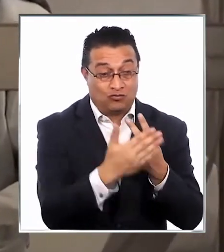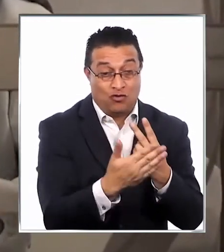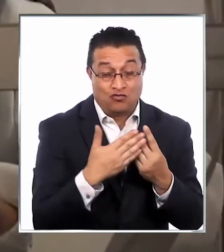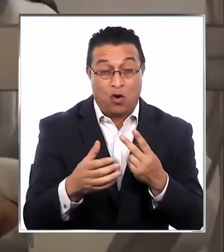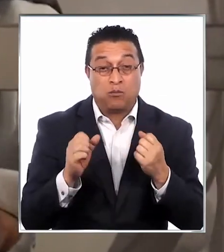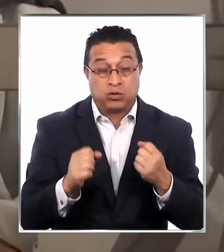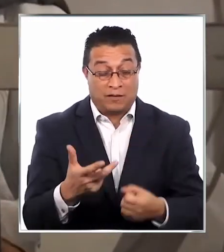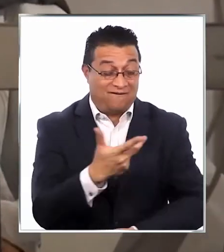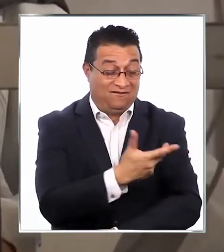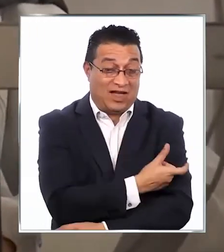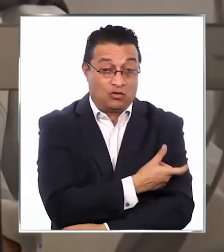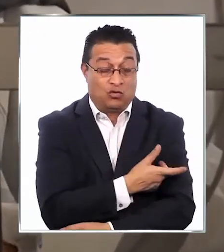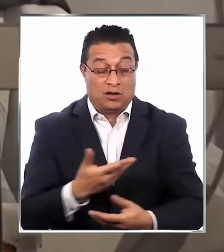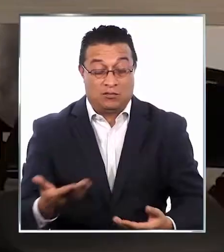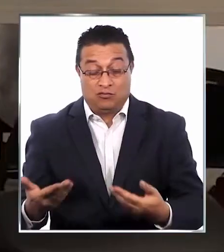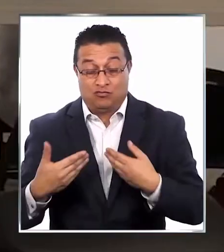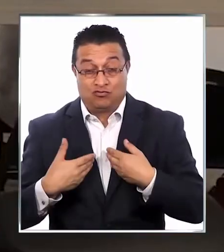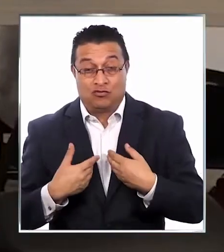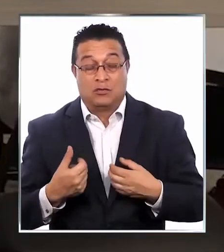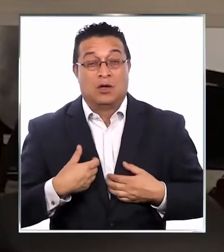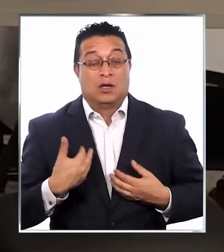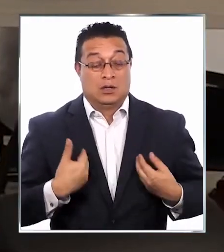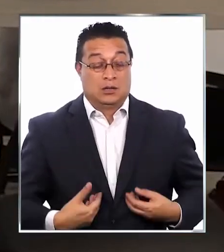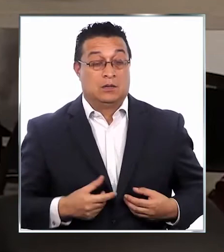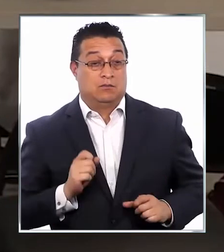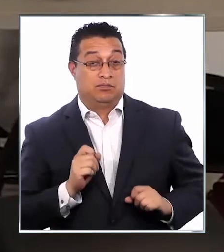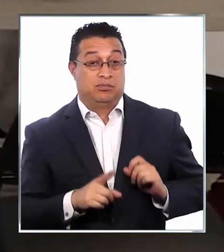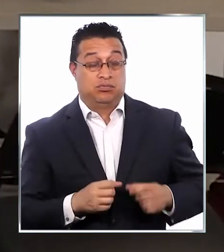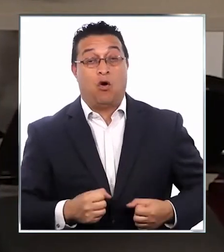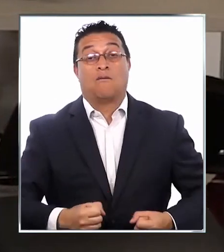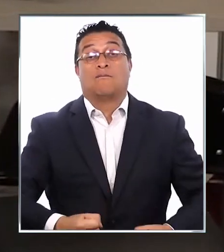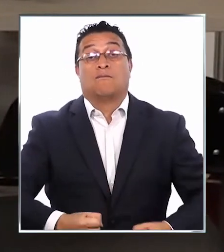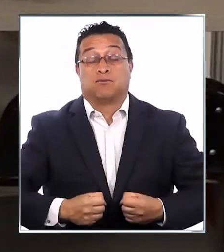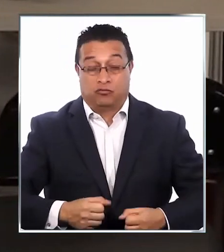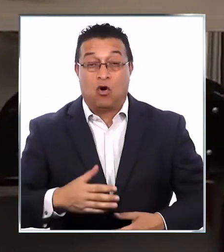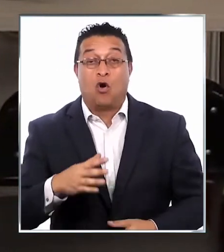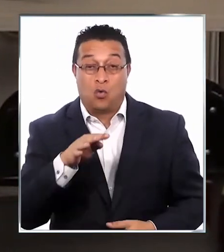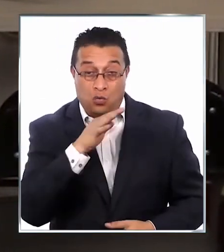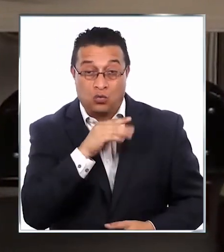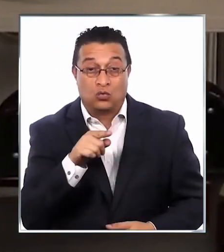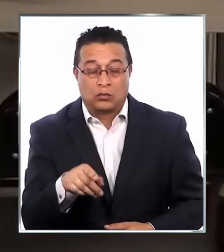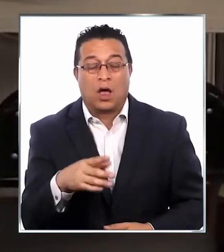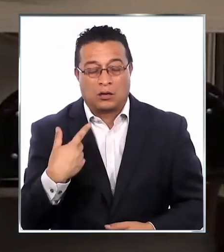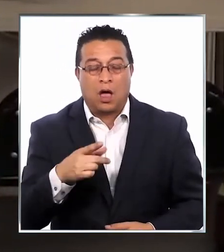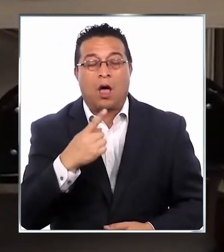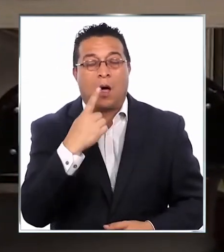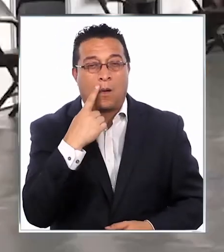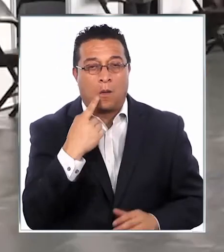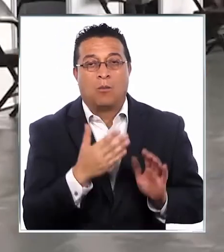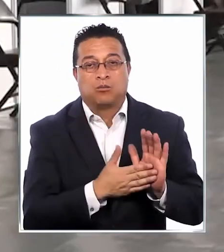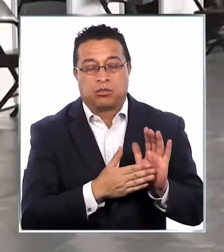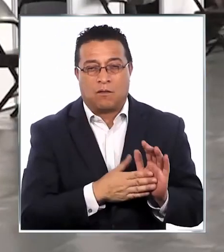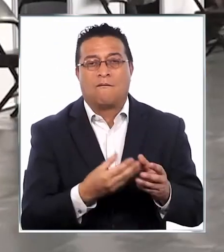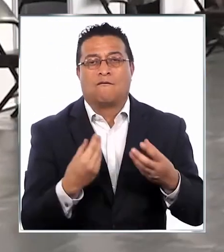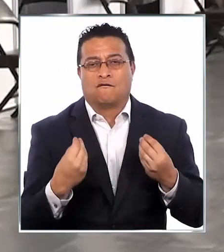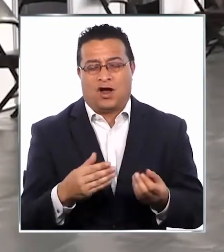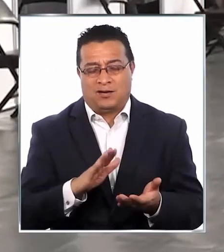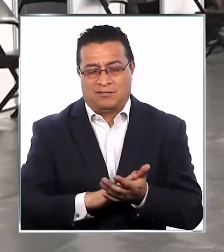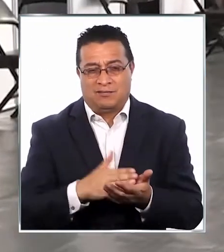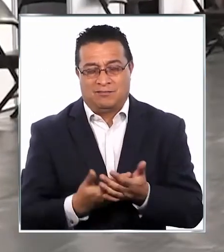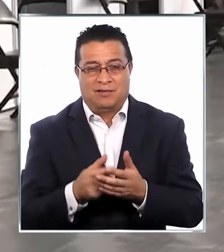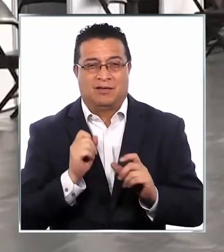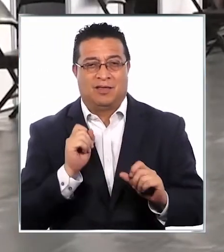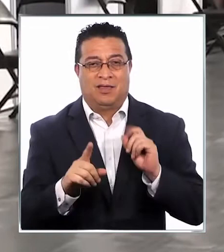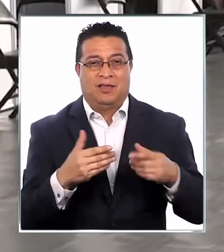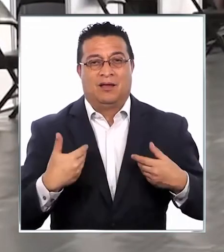una vacuna que tiene una alta inmunogenicidad, las que estamos usando han demostrado que son muy buenas para